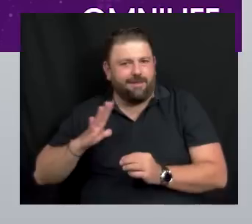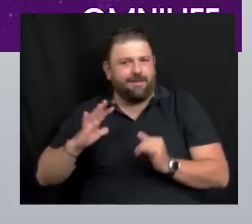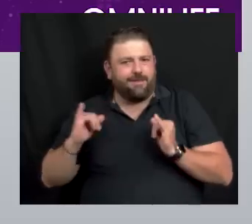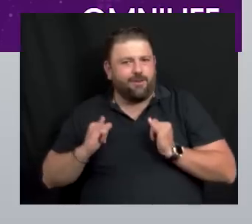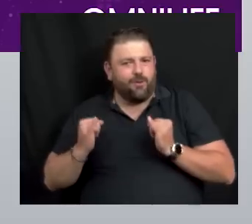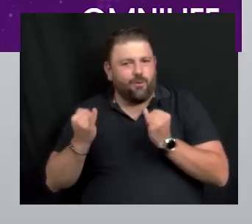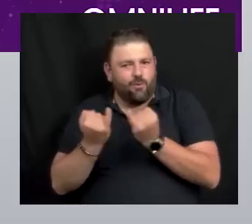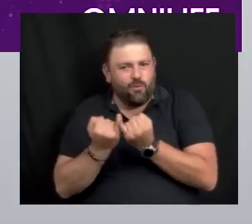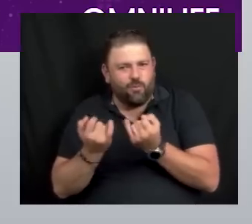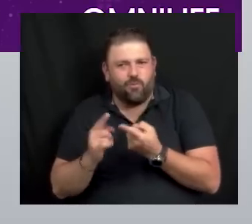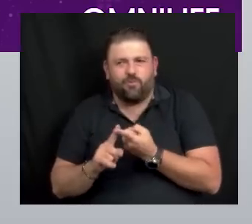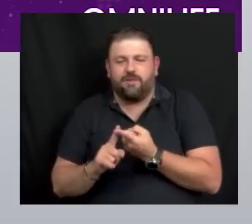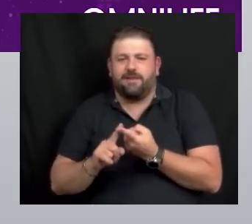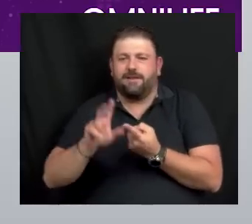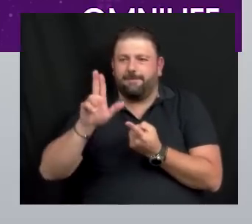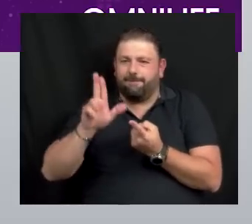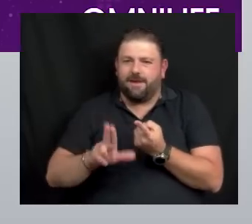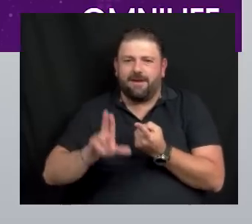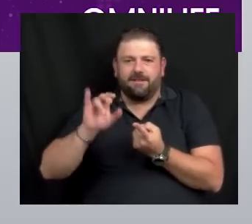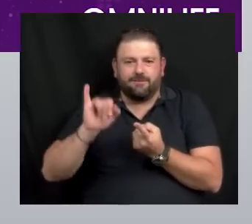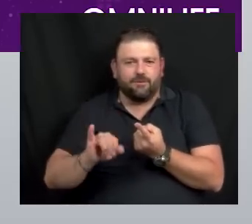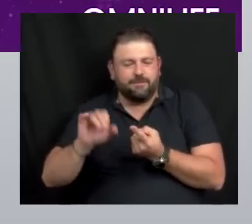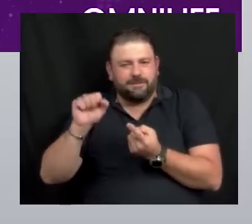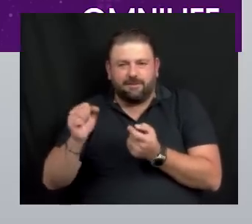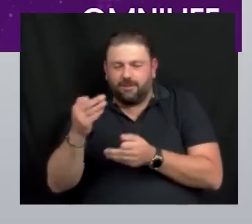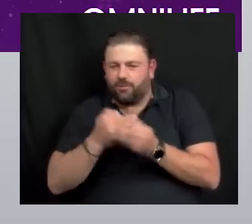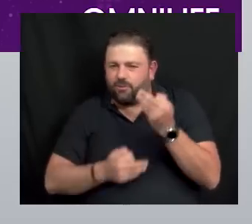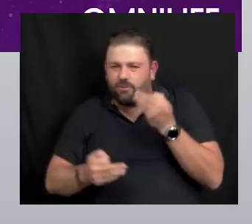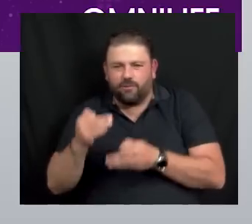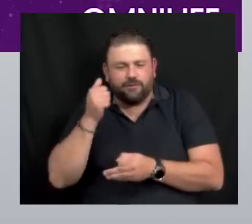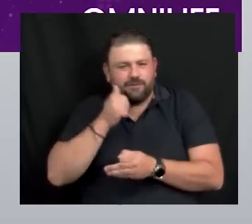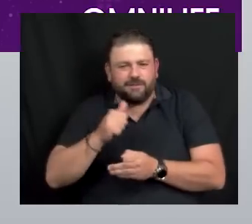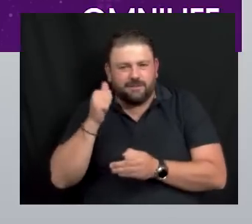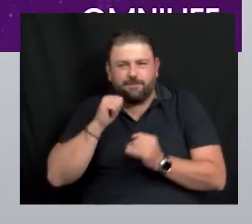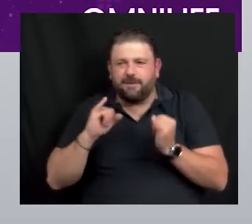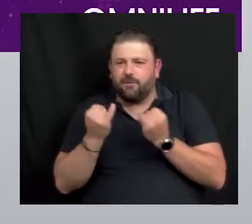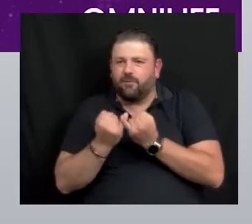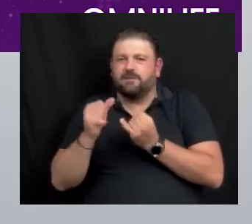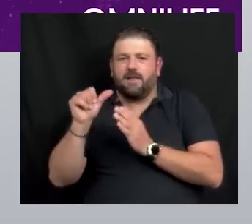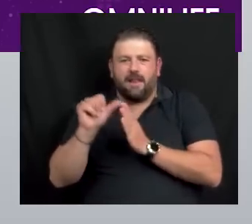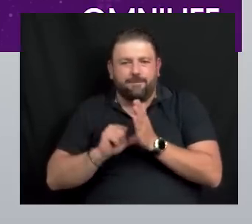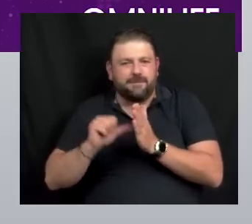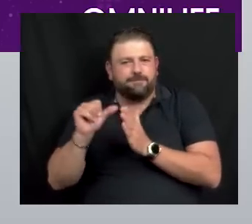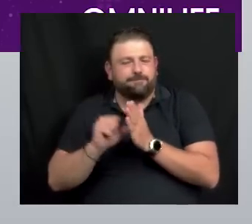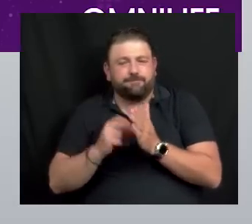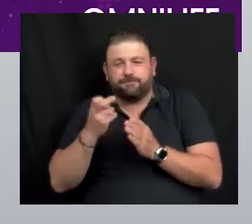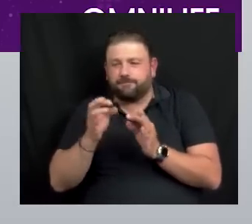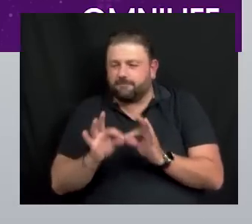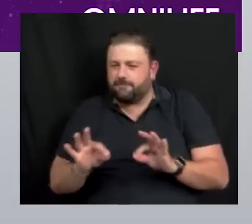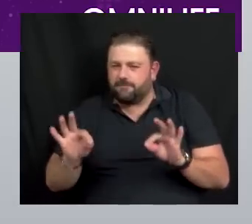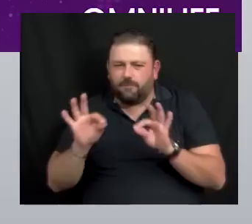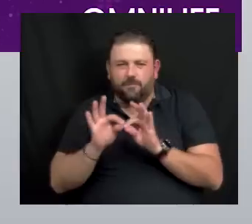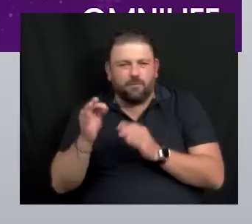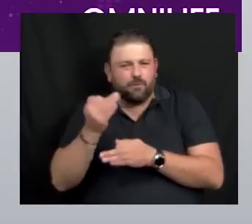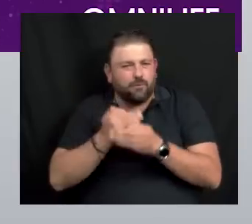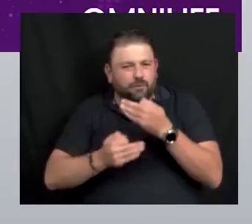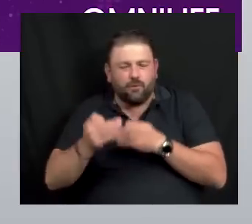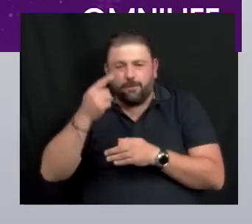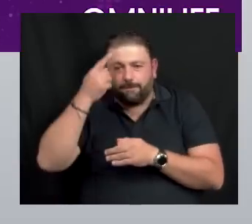están planeadas. Nuestras juntas mensuales que nosotros hacemos son importantes para volver a ubicar a la